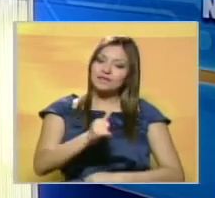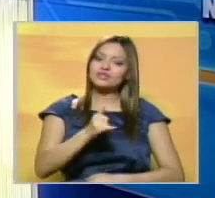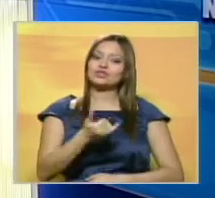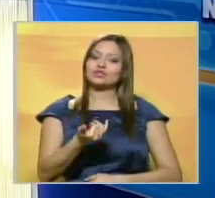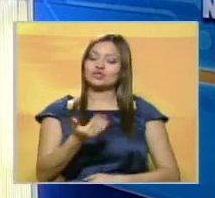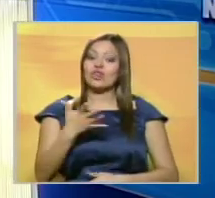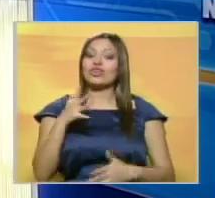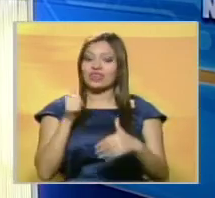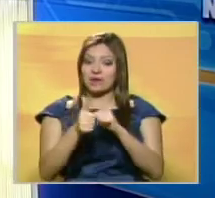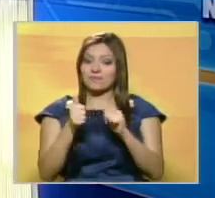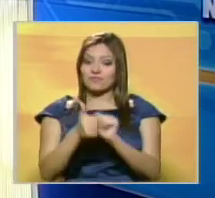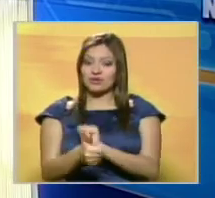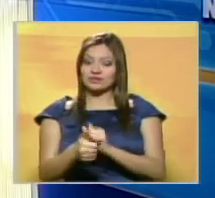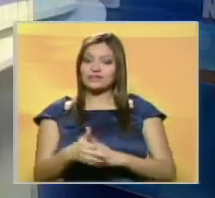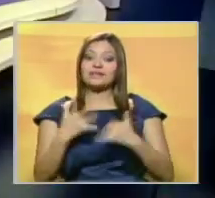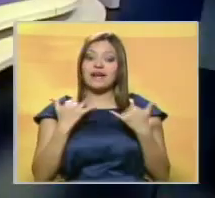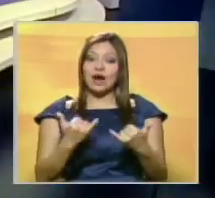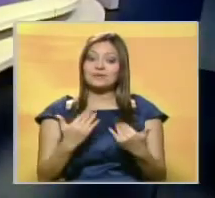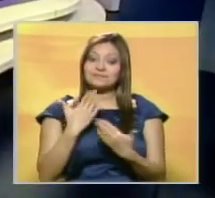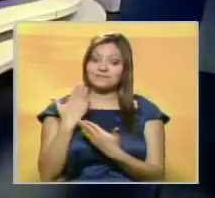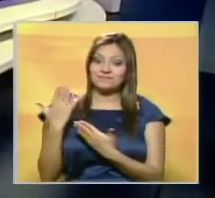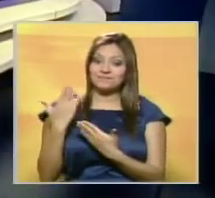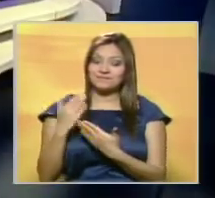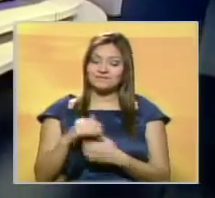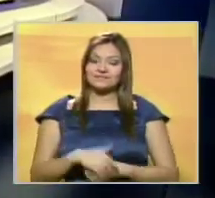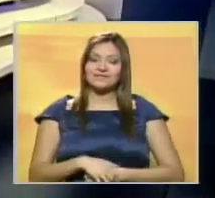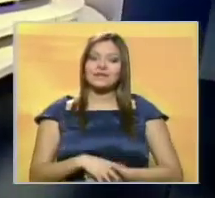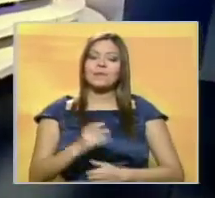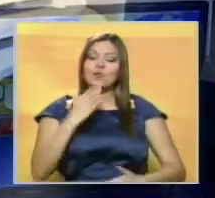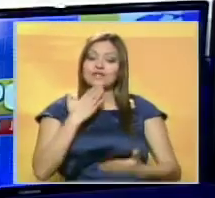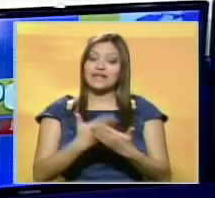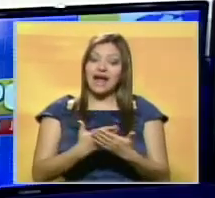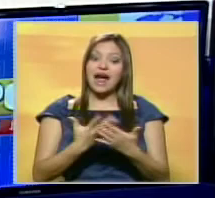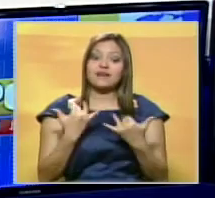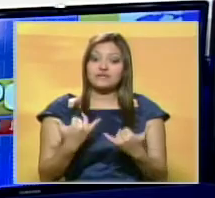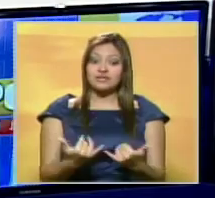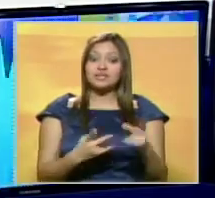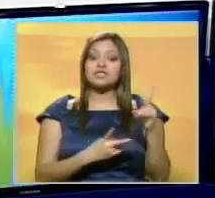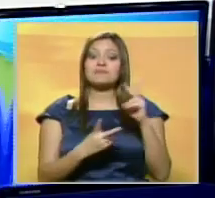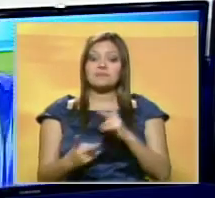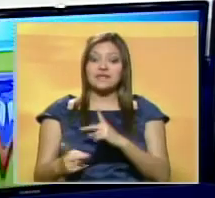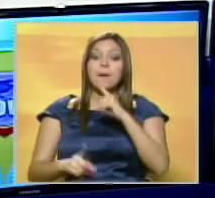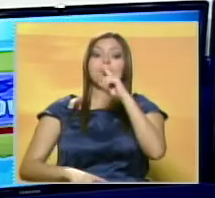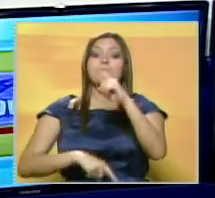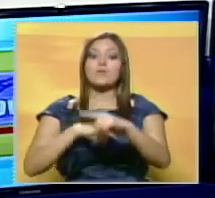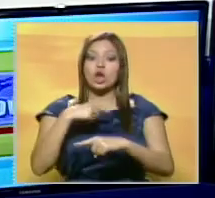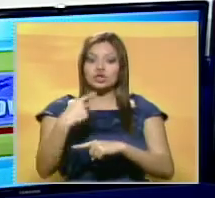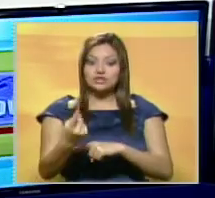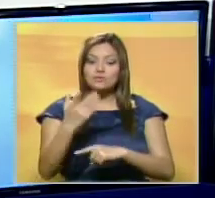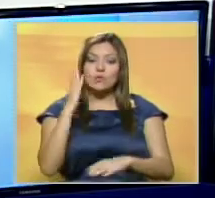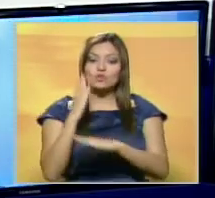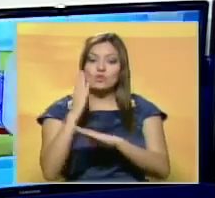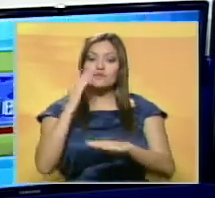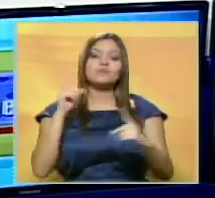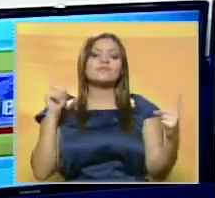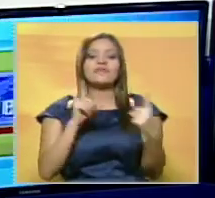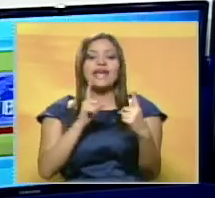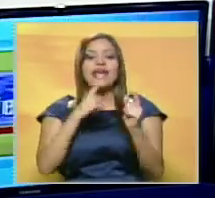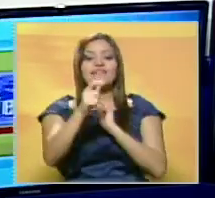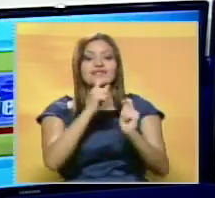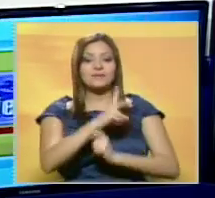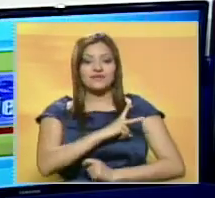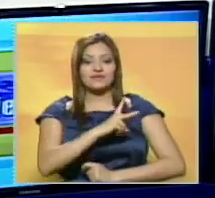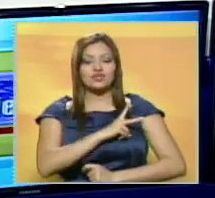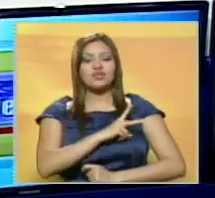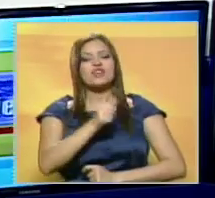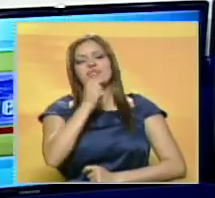más de la información deportiva. Volvemos con ustedes. Muchísimas gracias, Jesús. Bueno, desde ya invitados para la próxima parte, estaremos en Entrevista